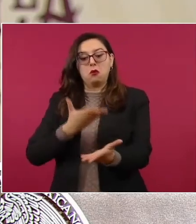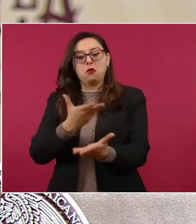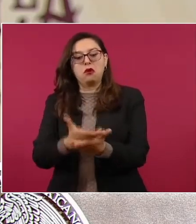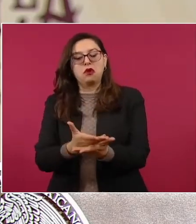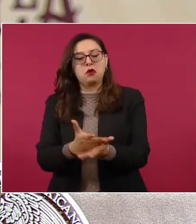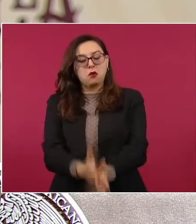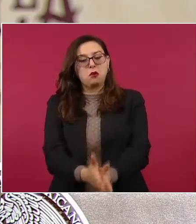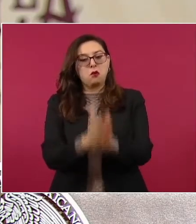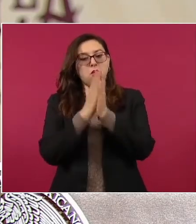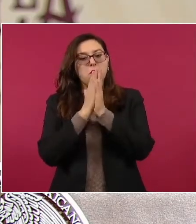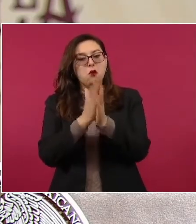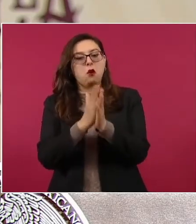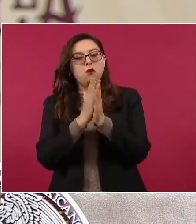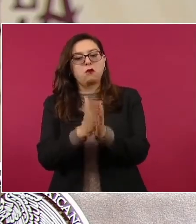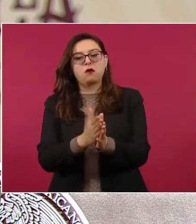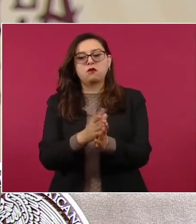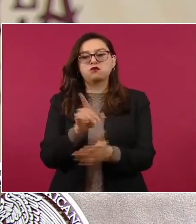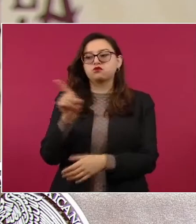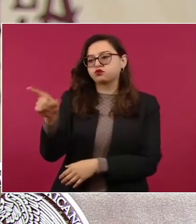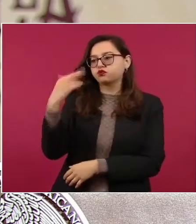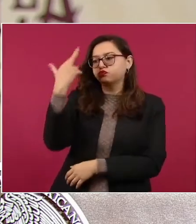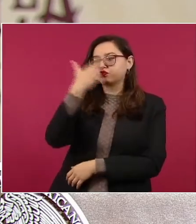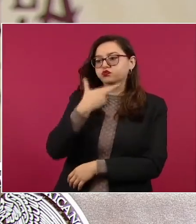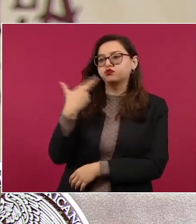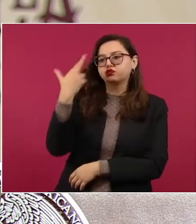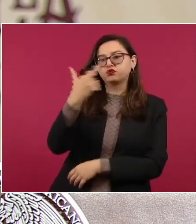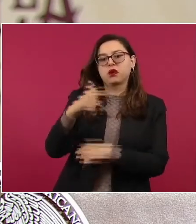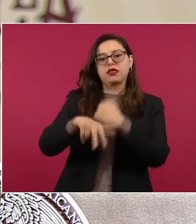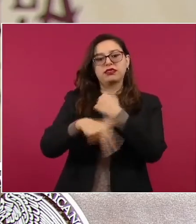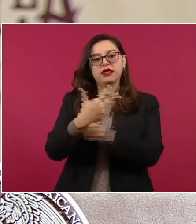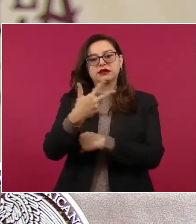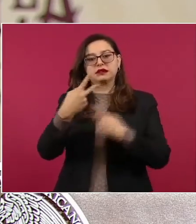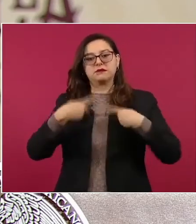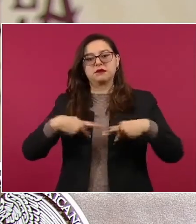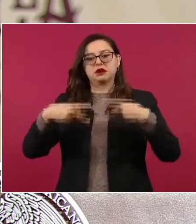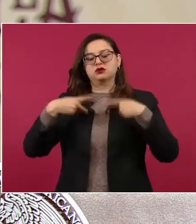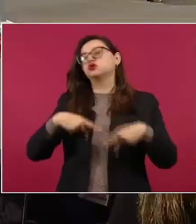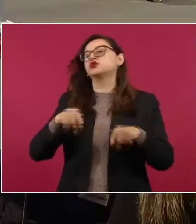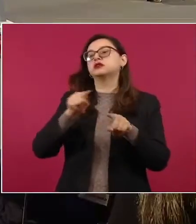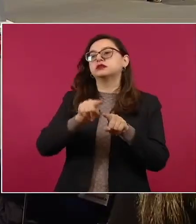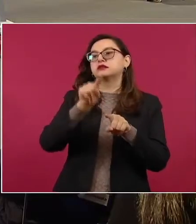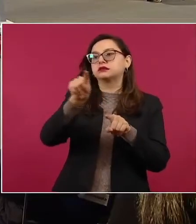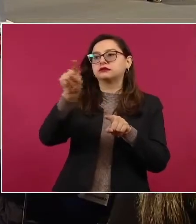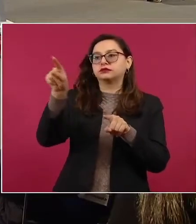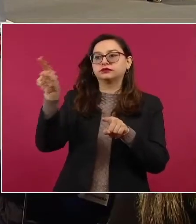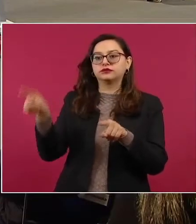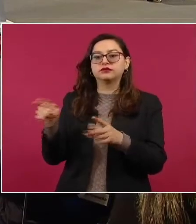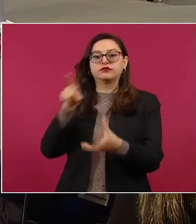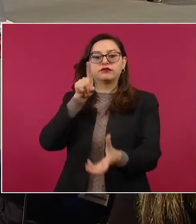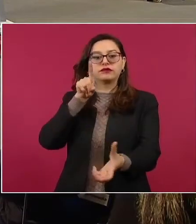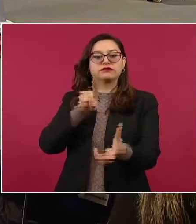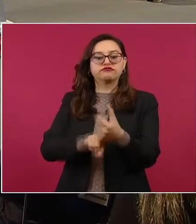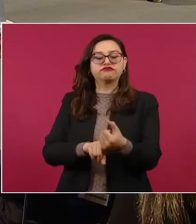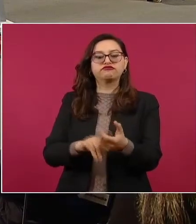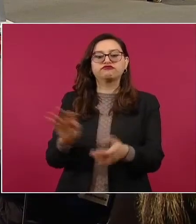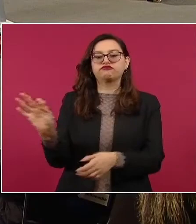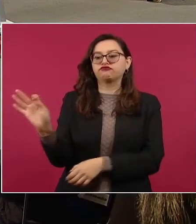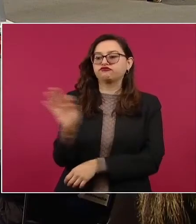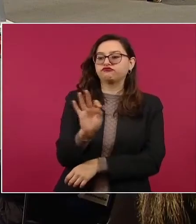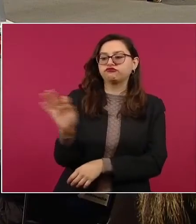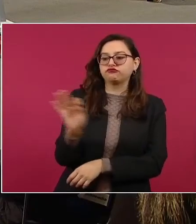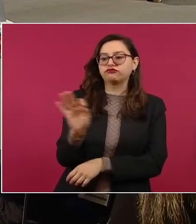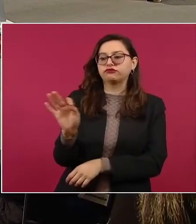antecedentes fiscales y financieros de 13 personajes que presuntamente fueron considerados para